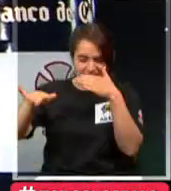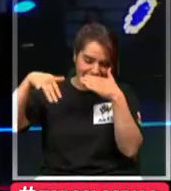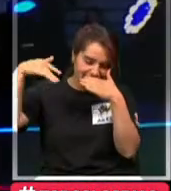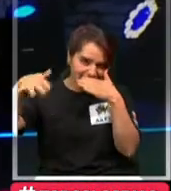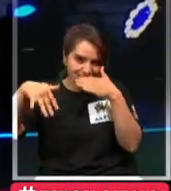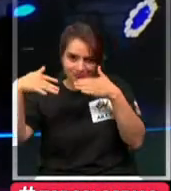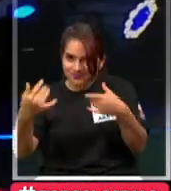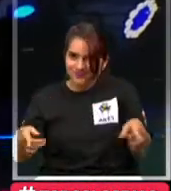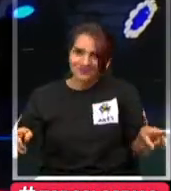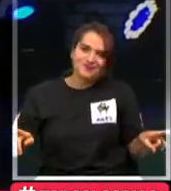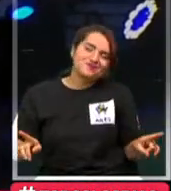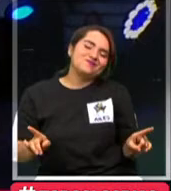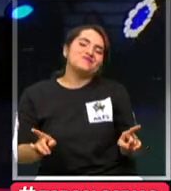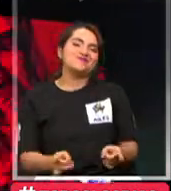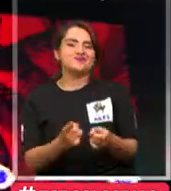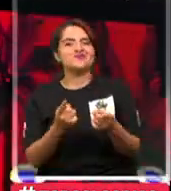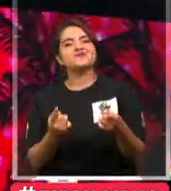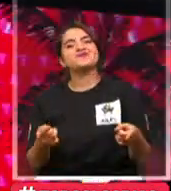Ey,